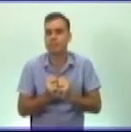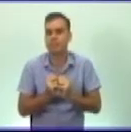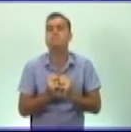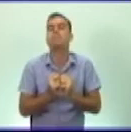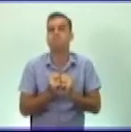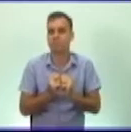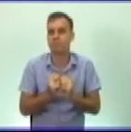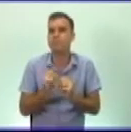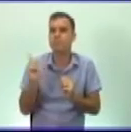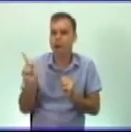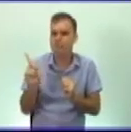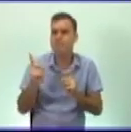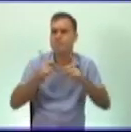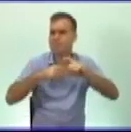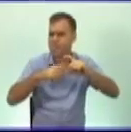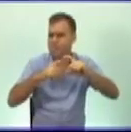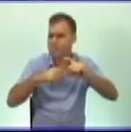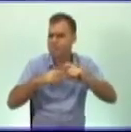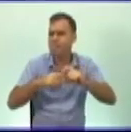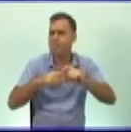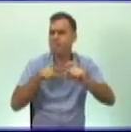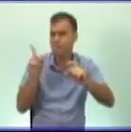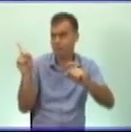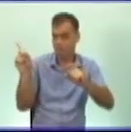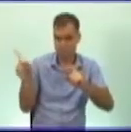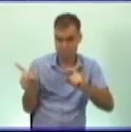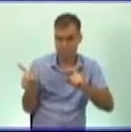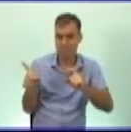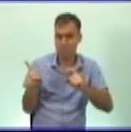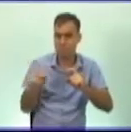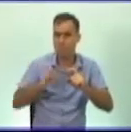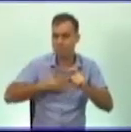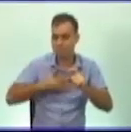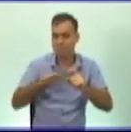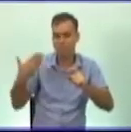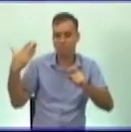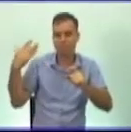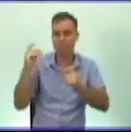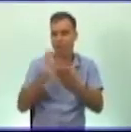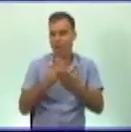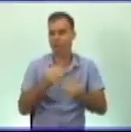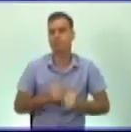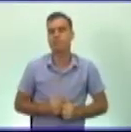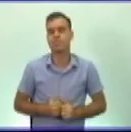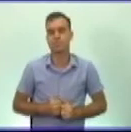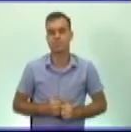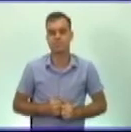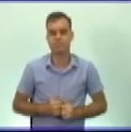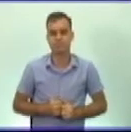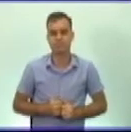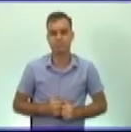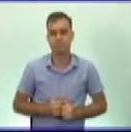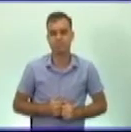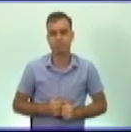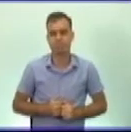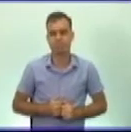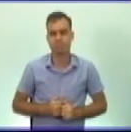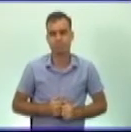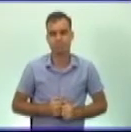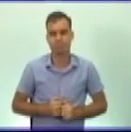tiene parte de estos contenidos que aquí están. Observen relación de pertenencia, inclusión, operaciones en conjunto, incluyendo los